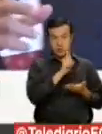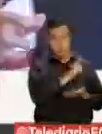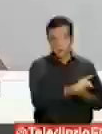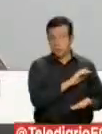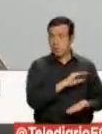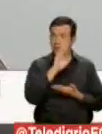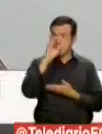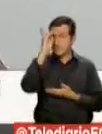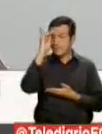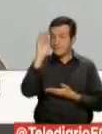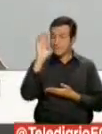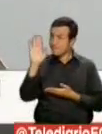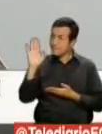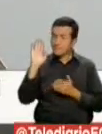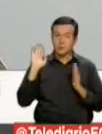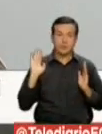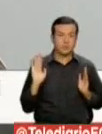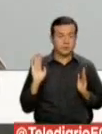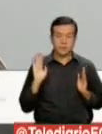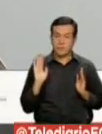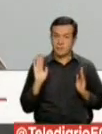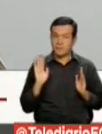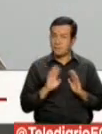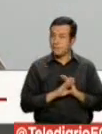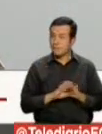semana. Pues ya es decisión